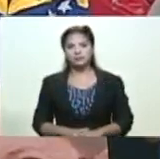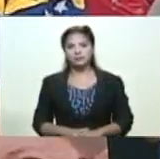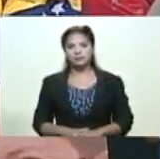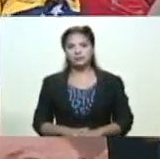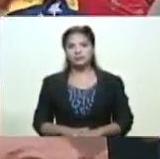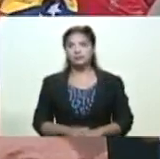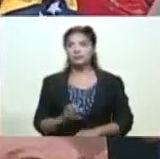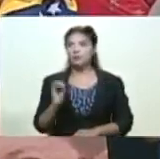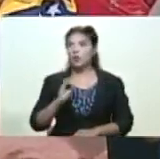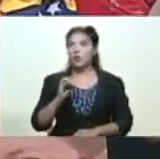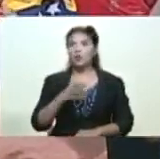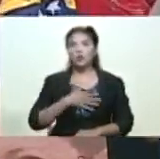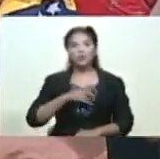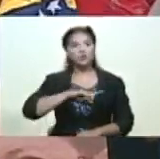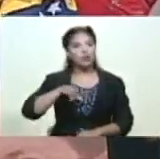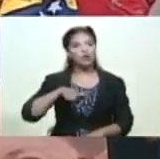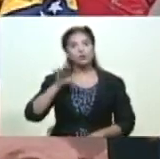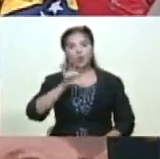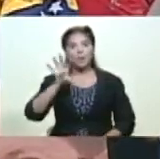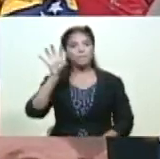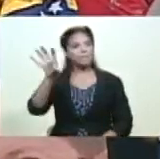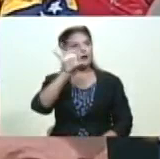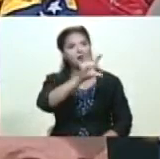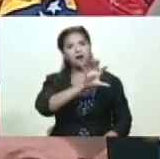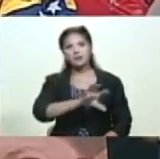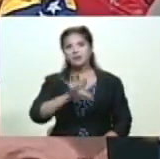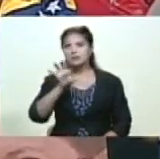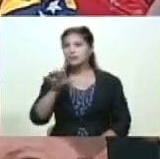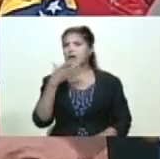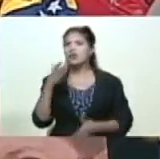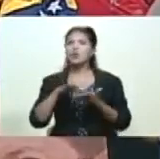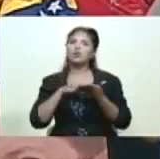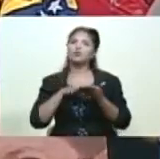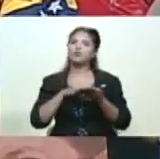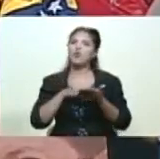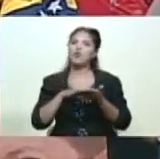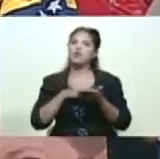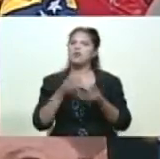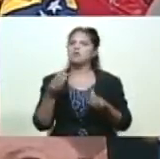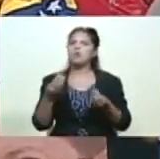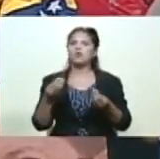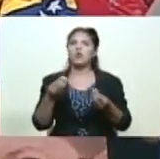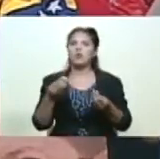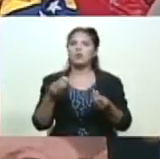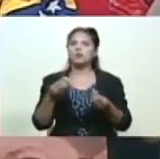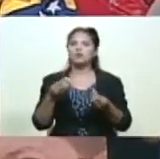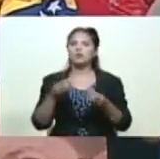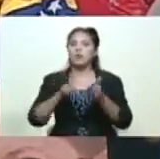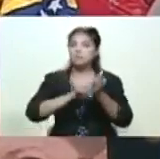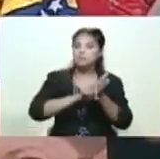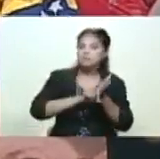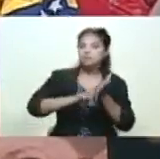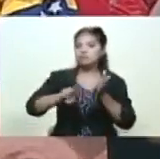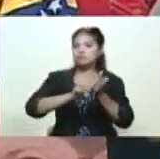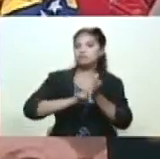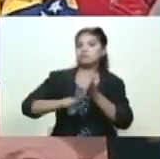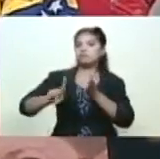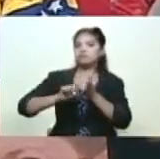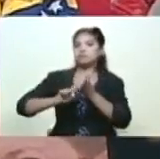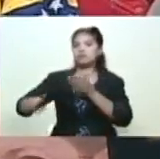o entre nuestros países, lo resolviéramos lanzando misiles, bombas y